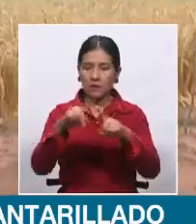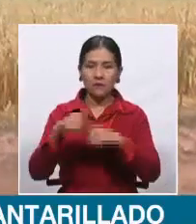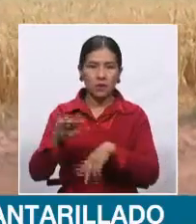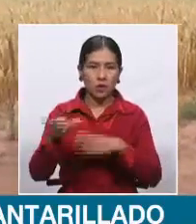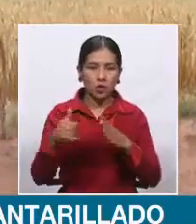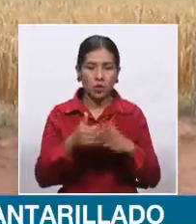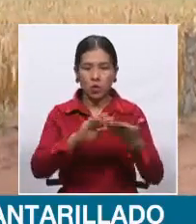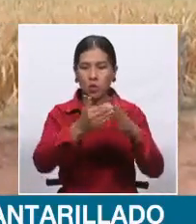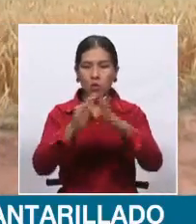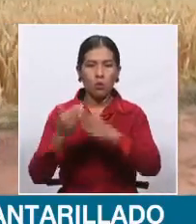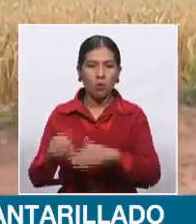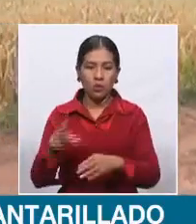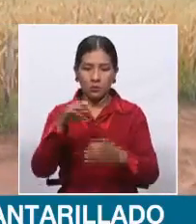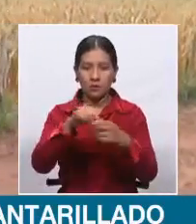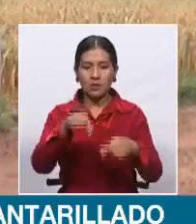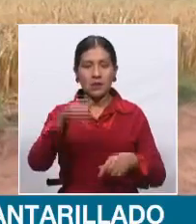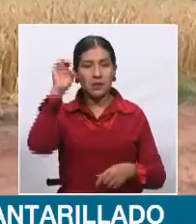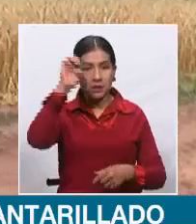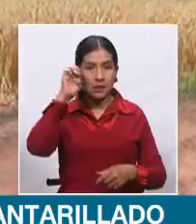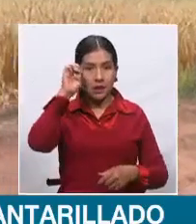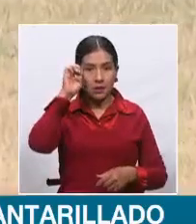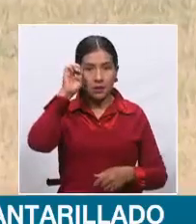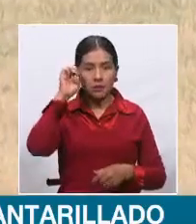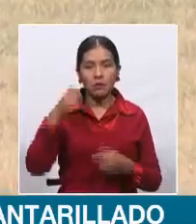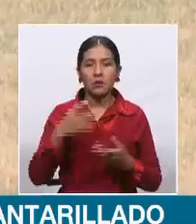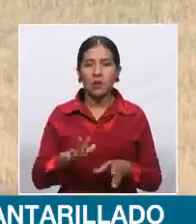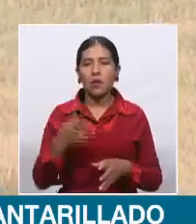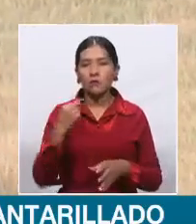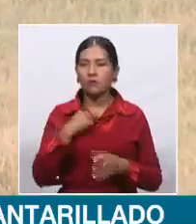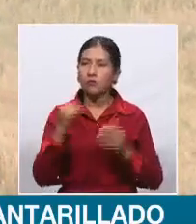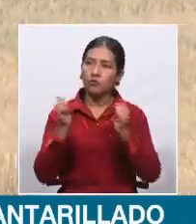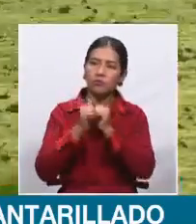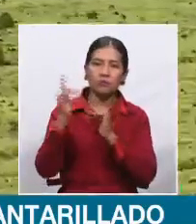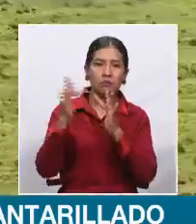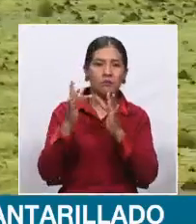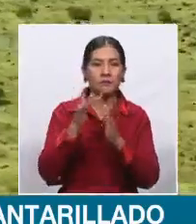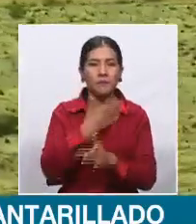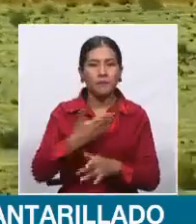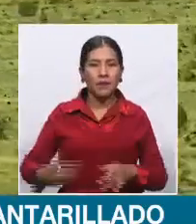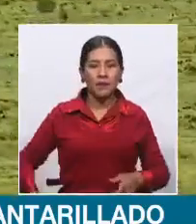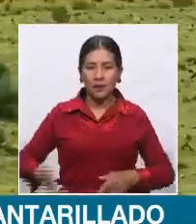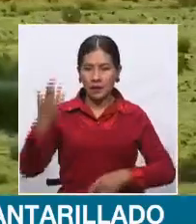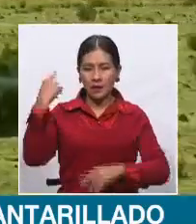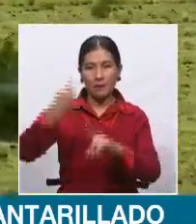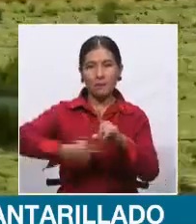las diferentes comunidades de nuestro estado, nuestro presidente en el mes de noviembre